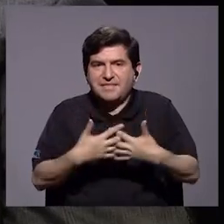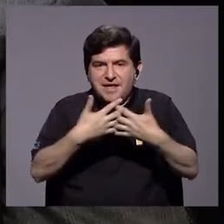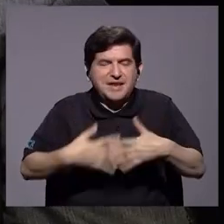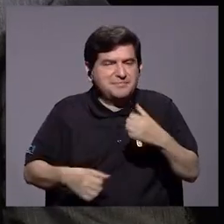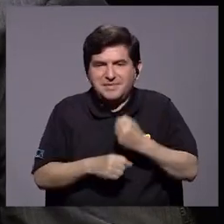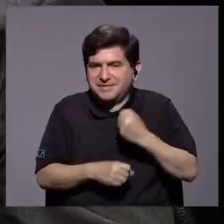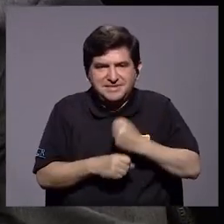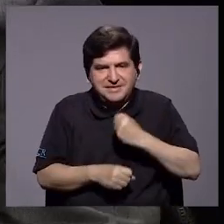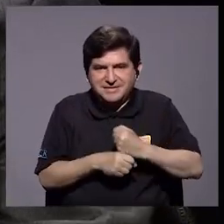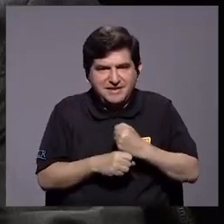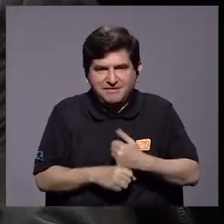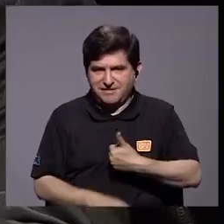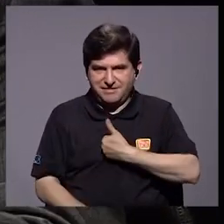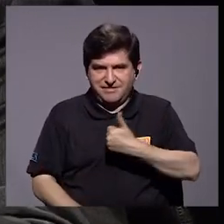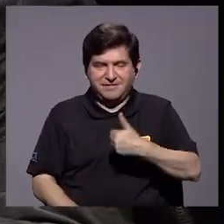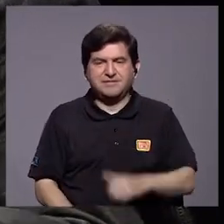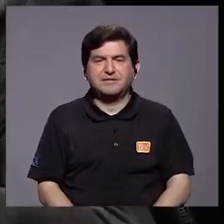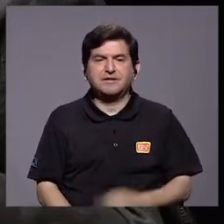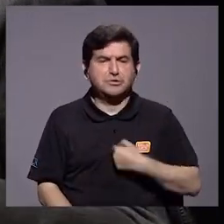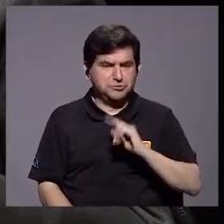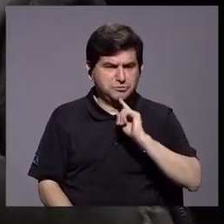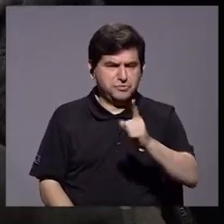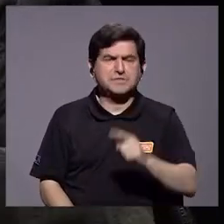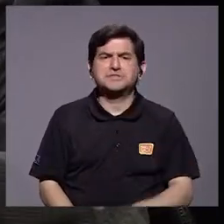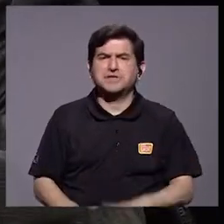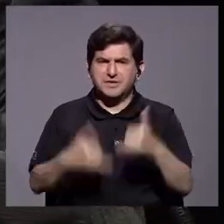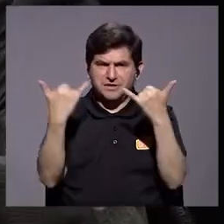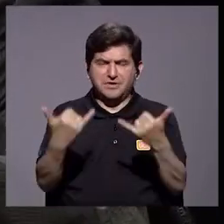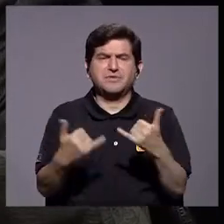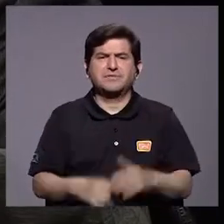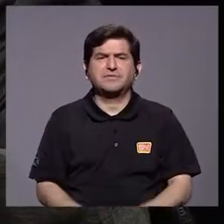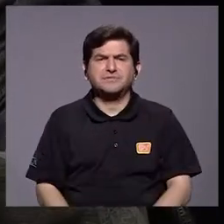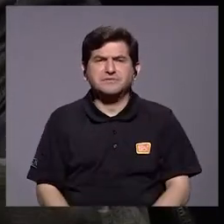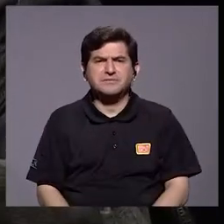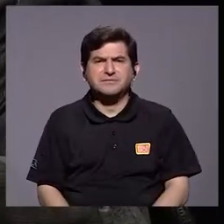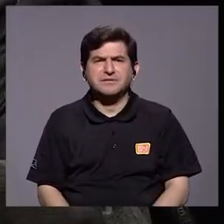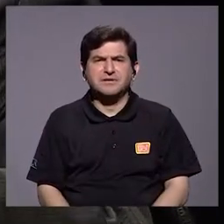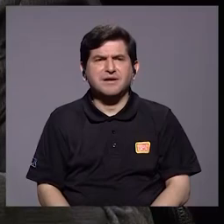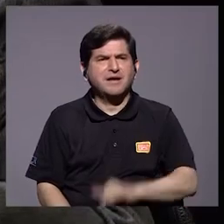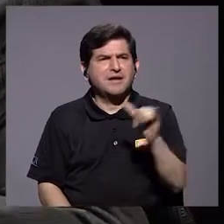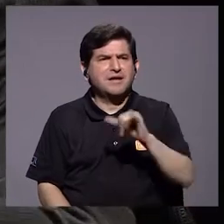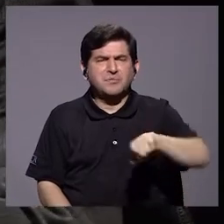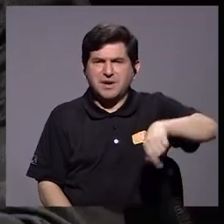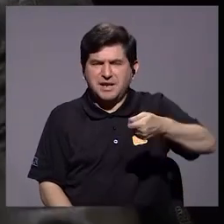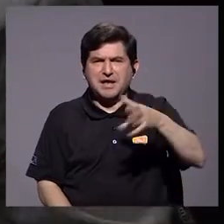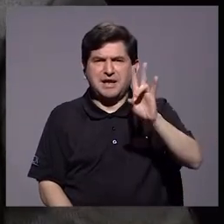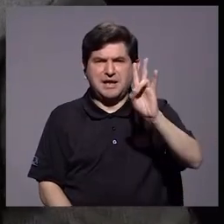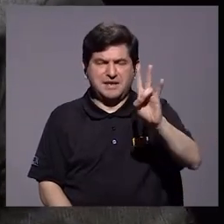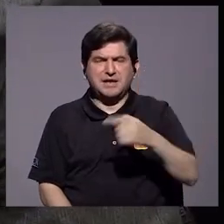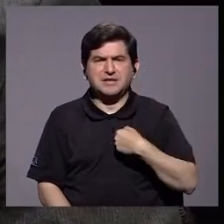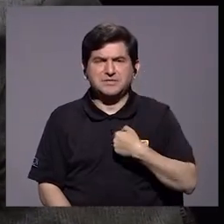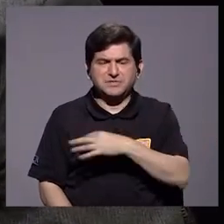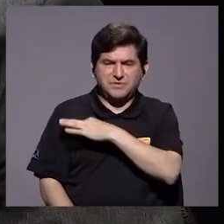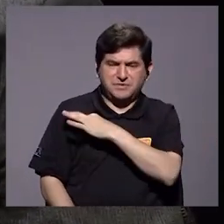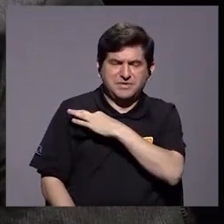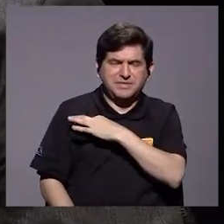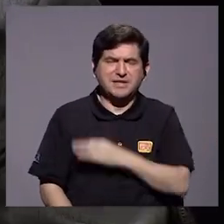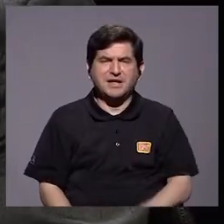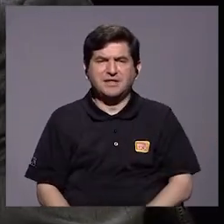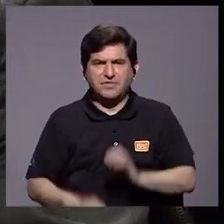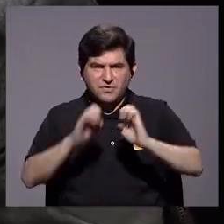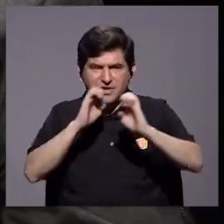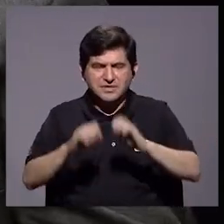trabajan y yo le puedo decir y lo he dicho el hernán lo dije en el mismo canal 7 yo fui invitado a una entrevista en canal 7